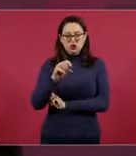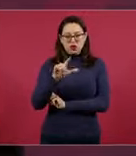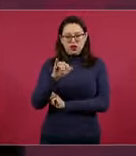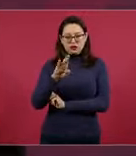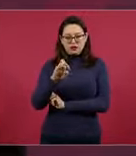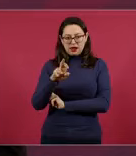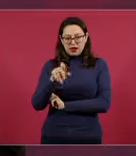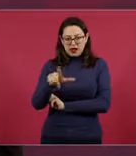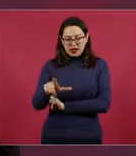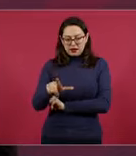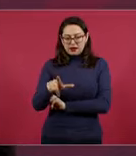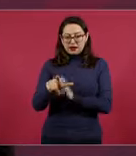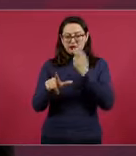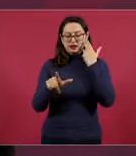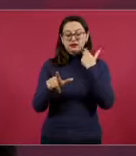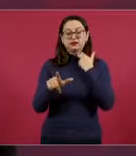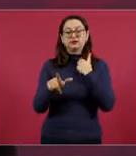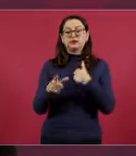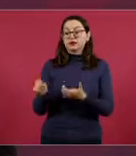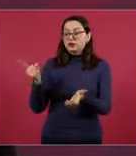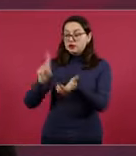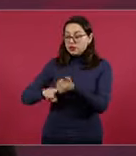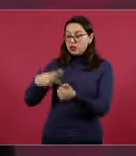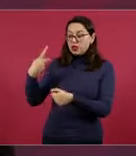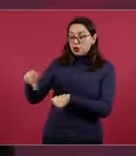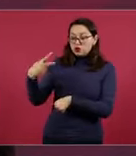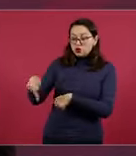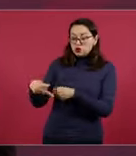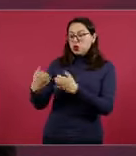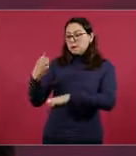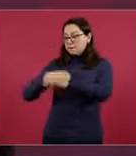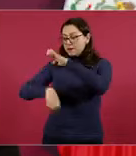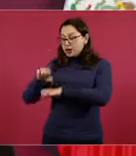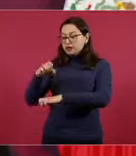empiezan a vender lo público